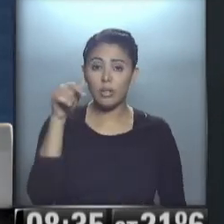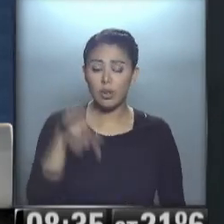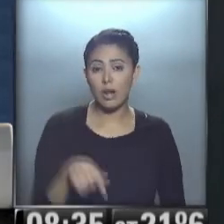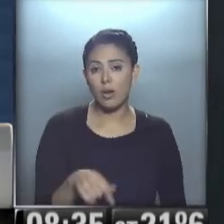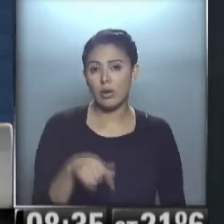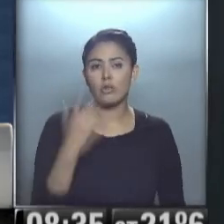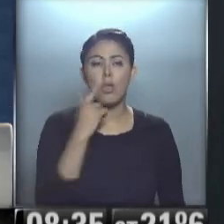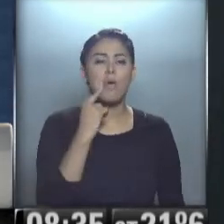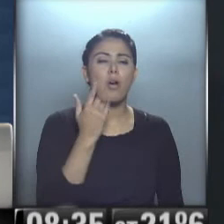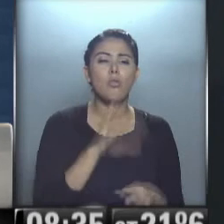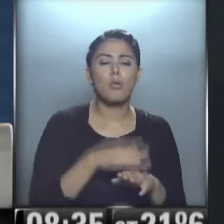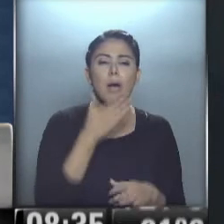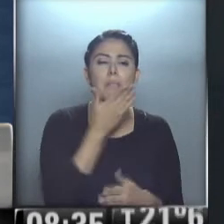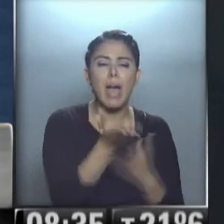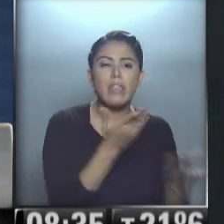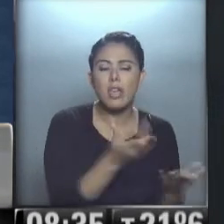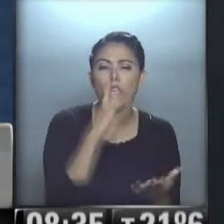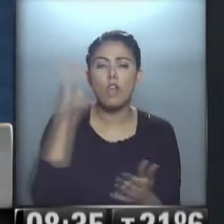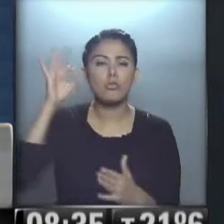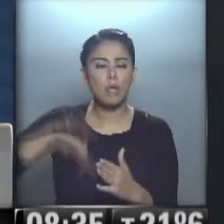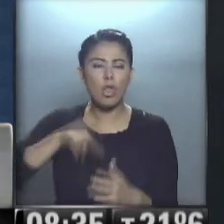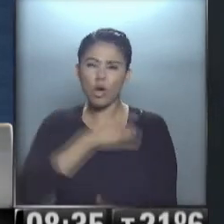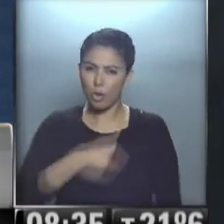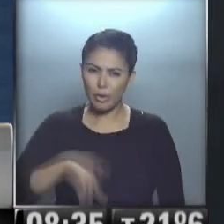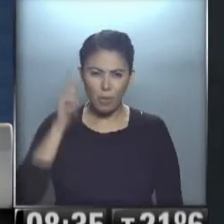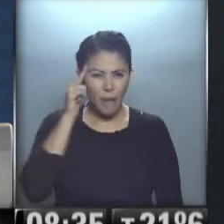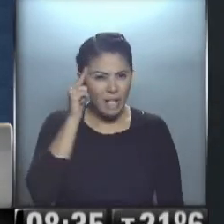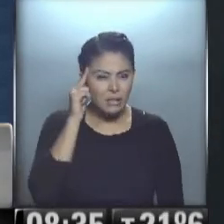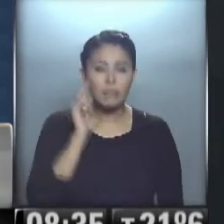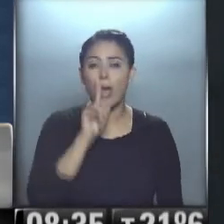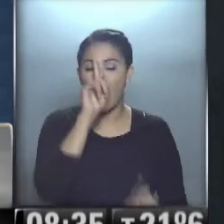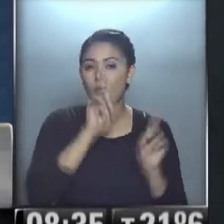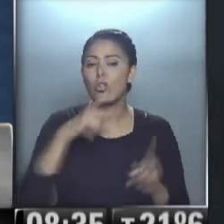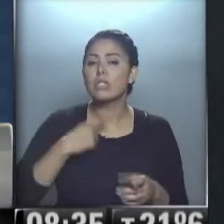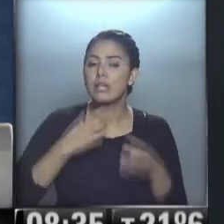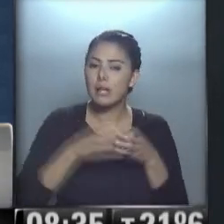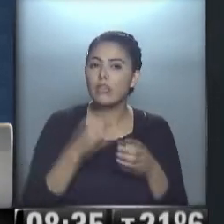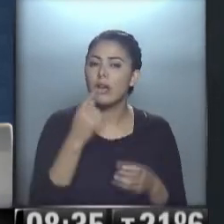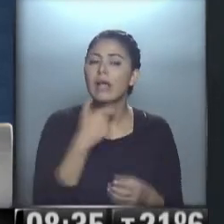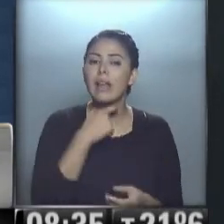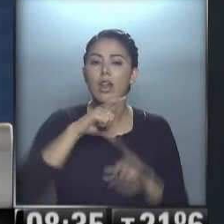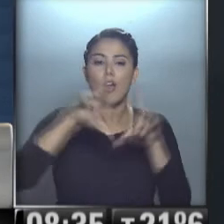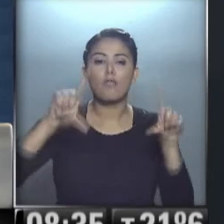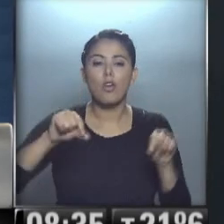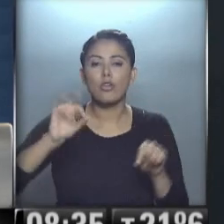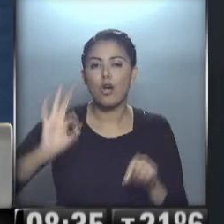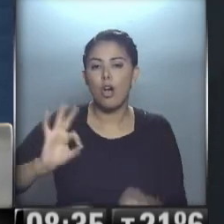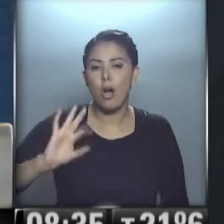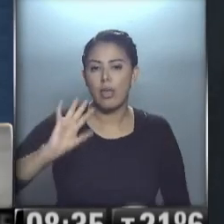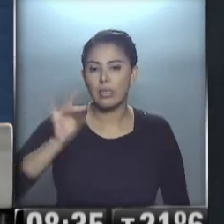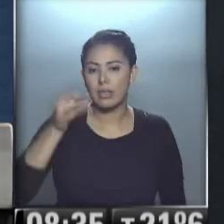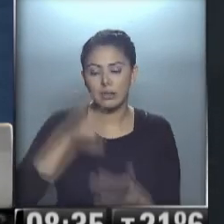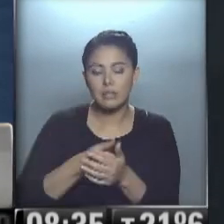por reclamos salariales, si el gobierno tiene pensado, como piden algunos sindicatos, un bono de fin de año, si va a